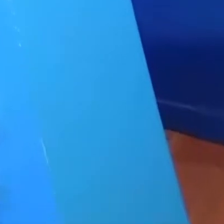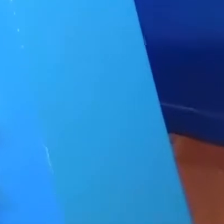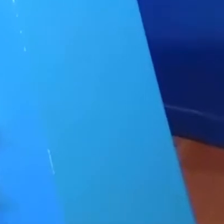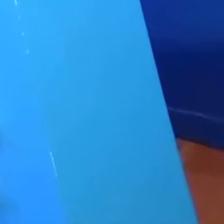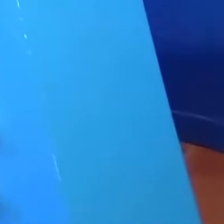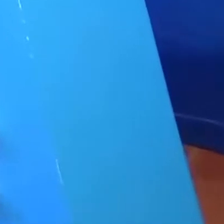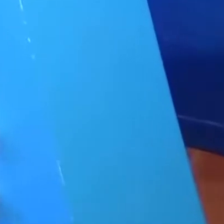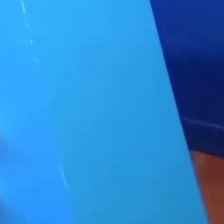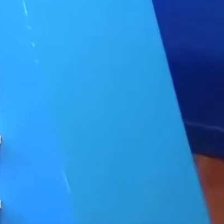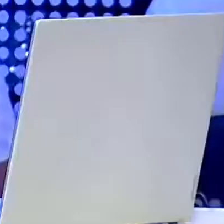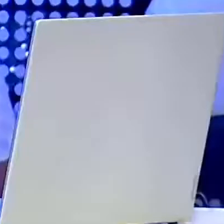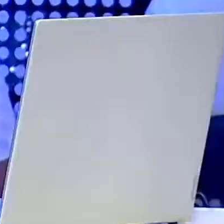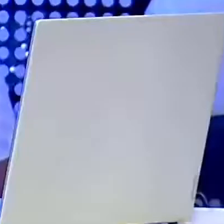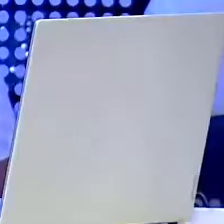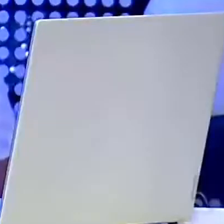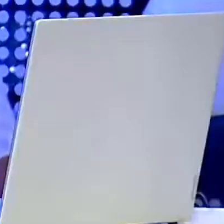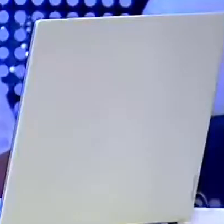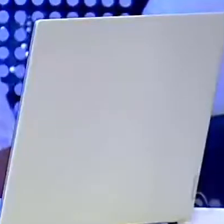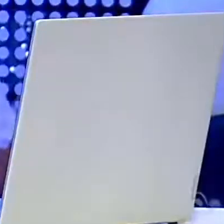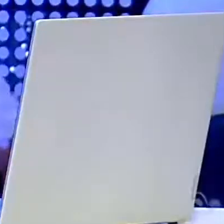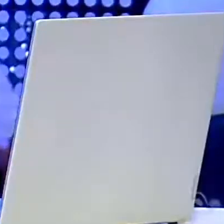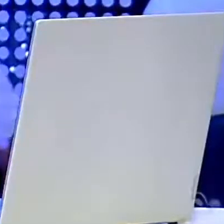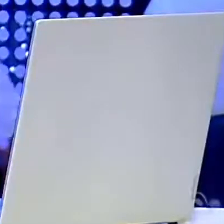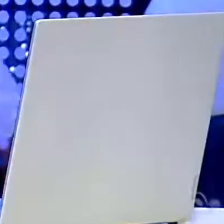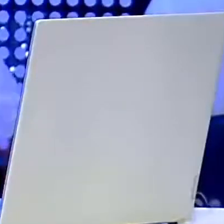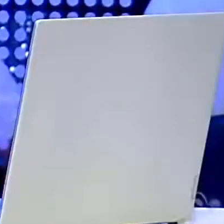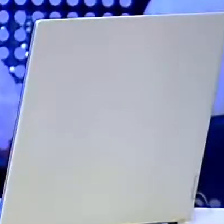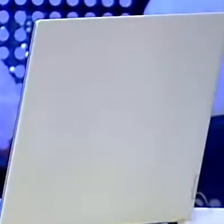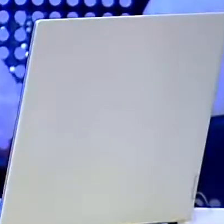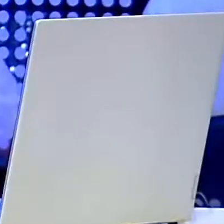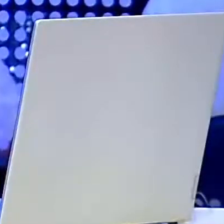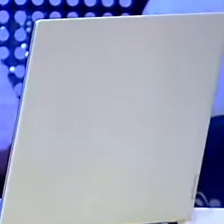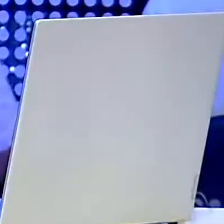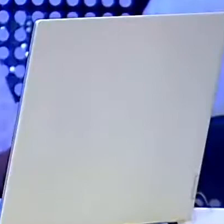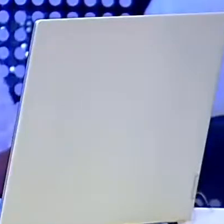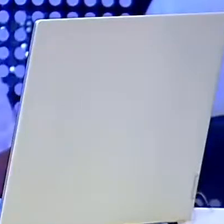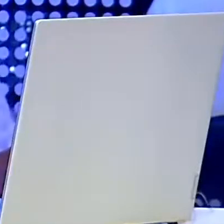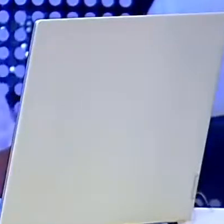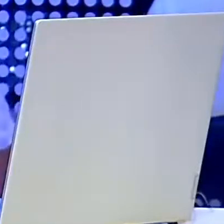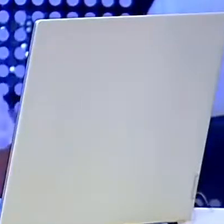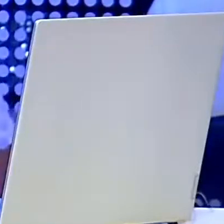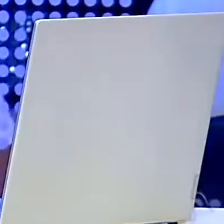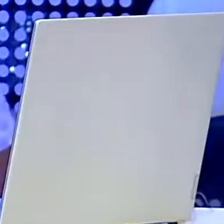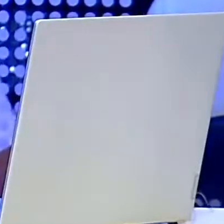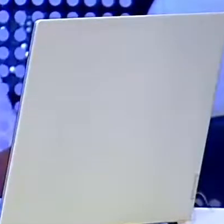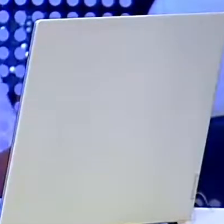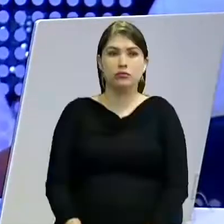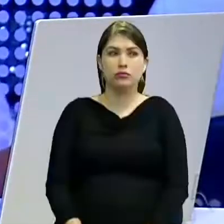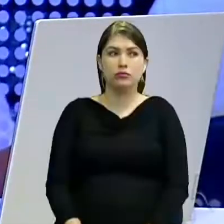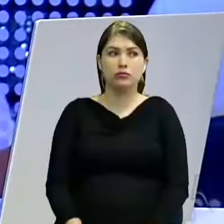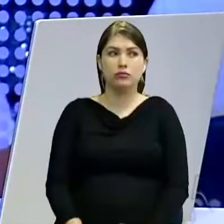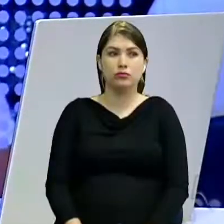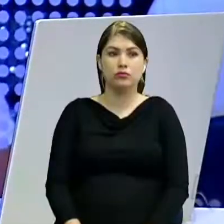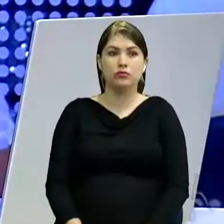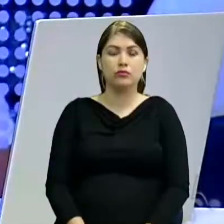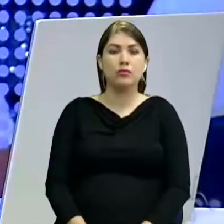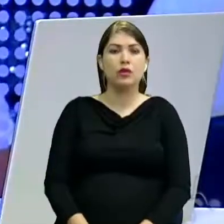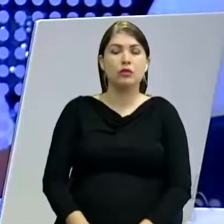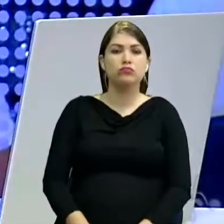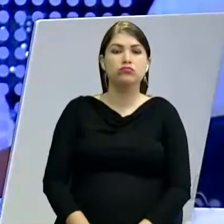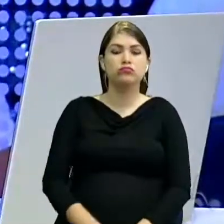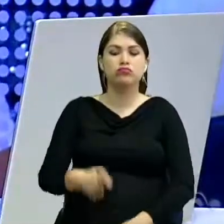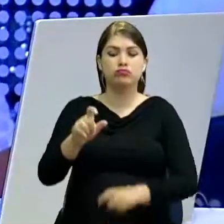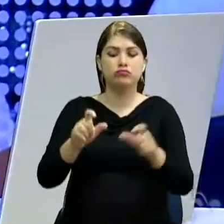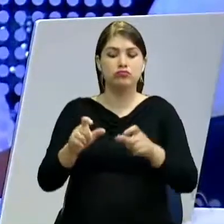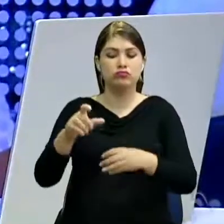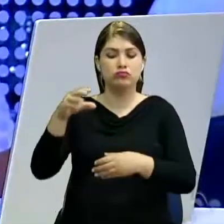Avanzamos con más noticias. Las autoridades sanitarias en Cúcuta reportaron un brote de contagio en el personal médico que atiende